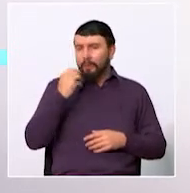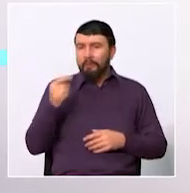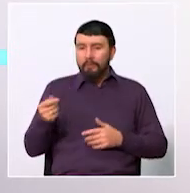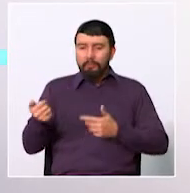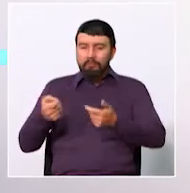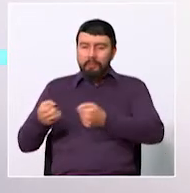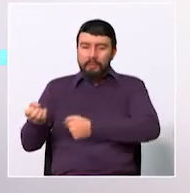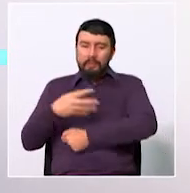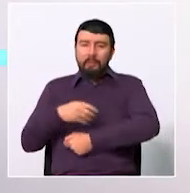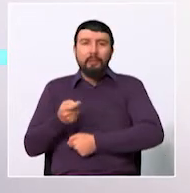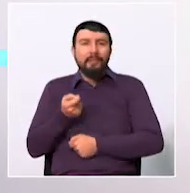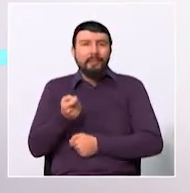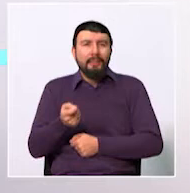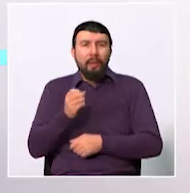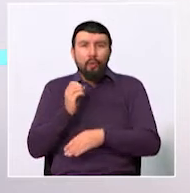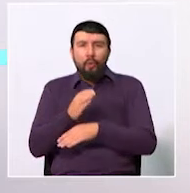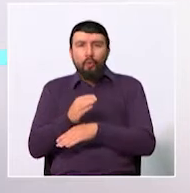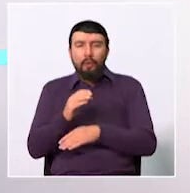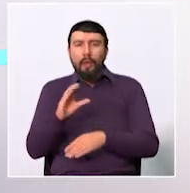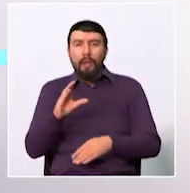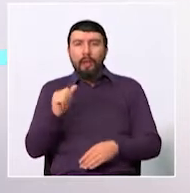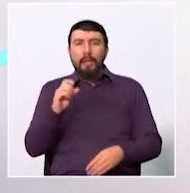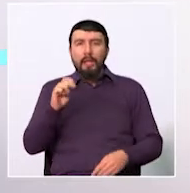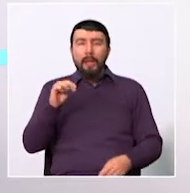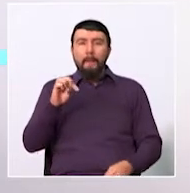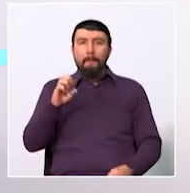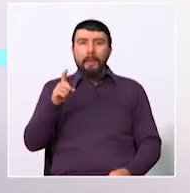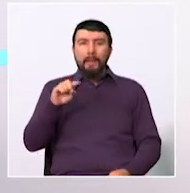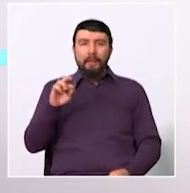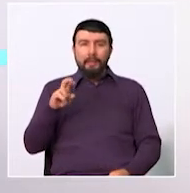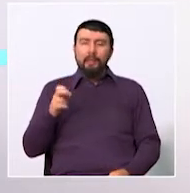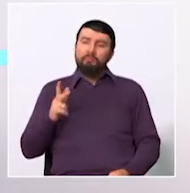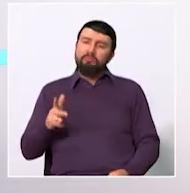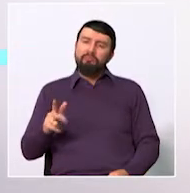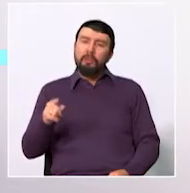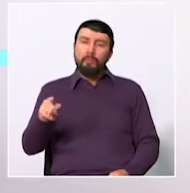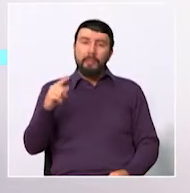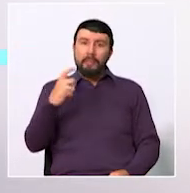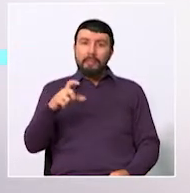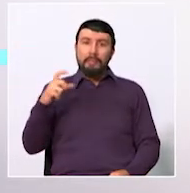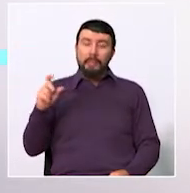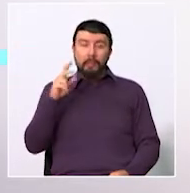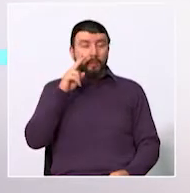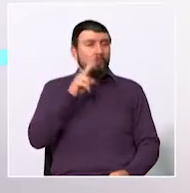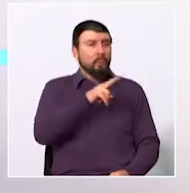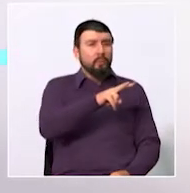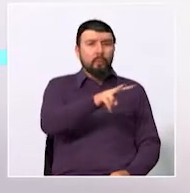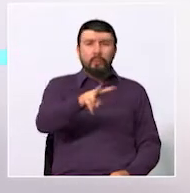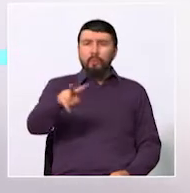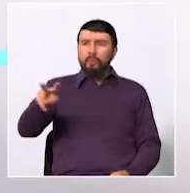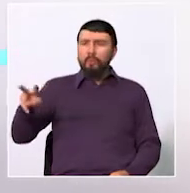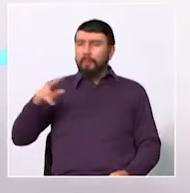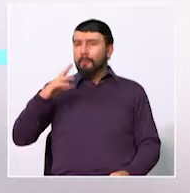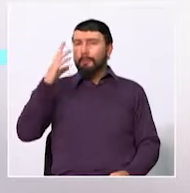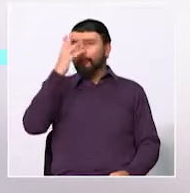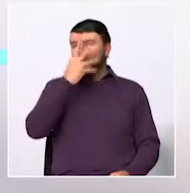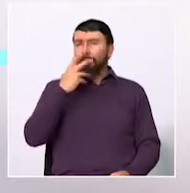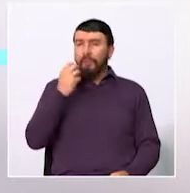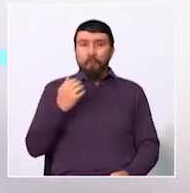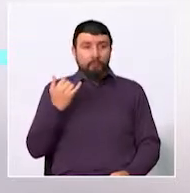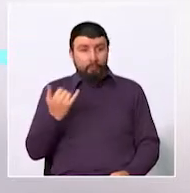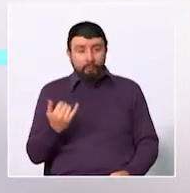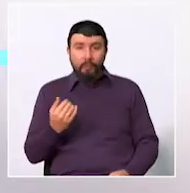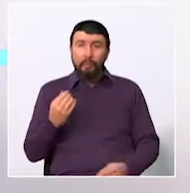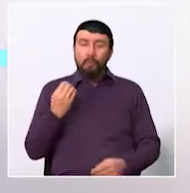cerca club campestre de manizales yendo hacia chinchiná bueno la vista es bellísima y es son rodeados de